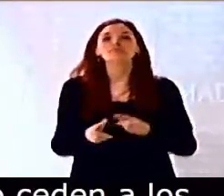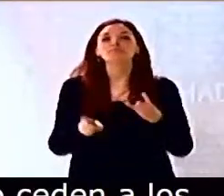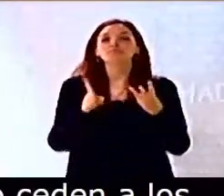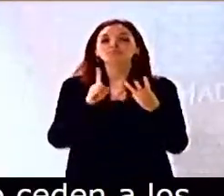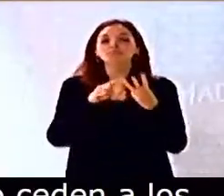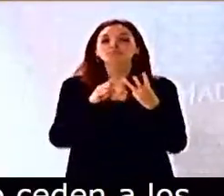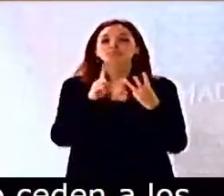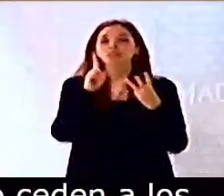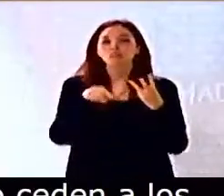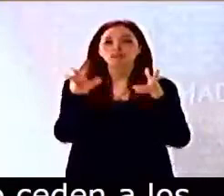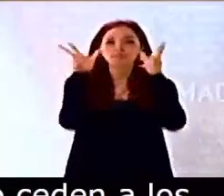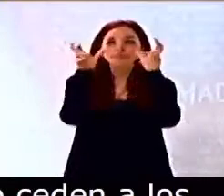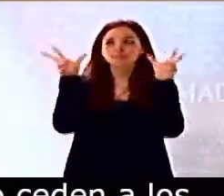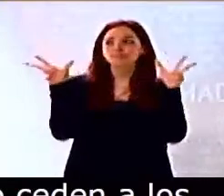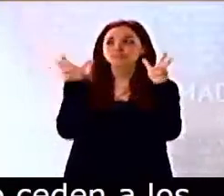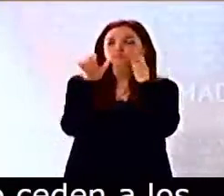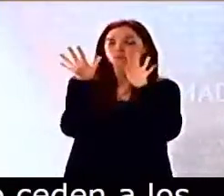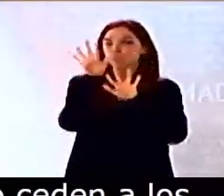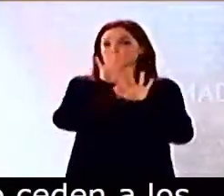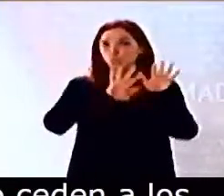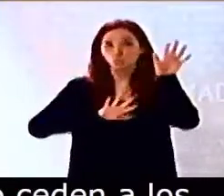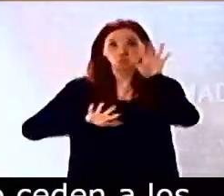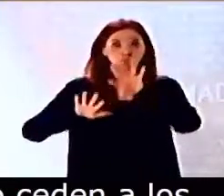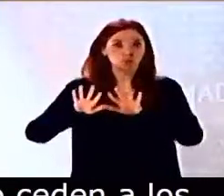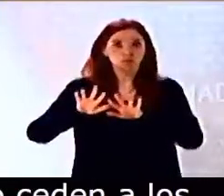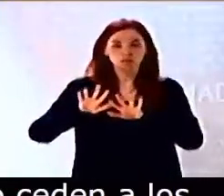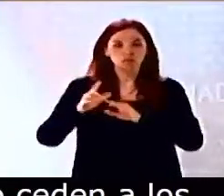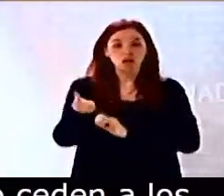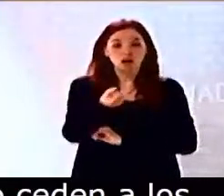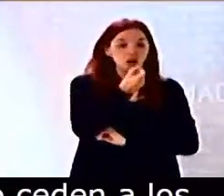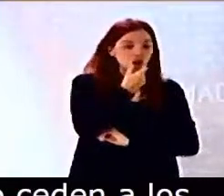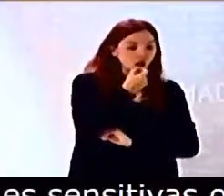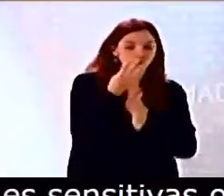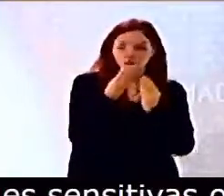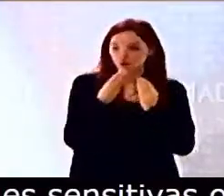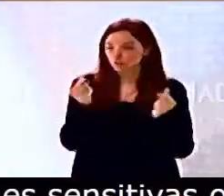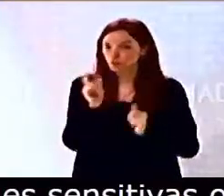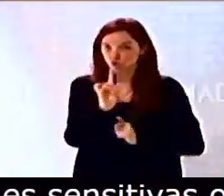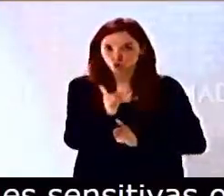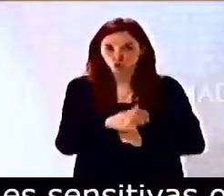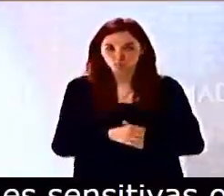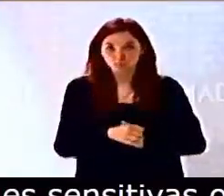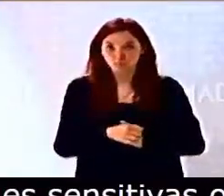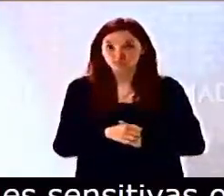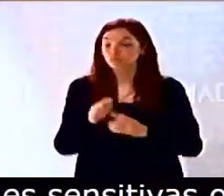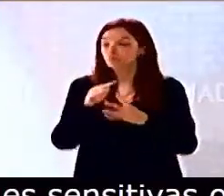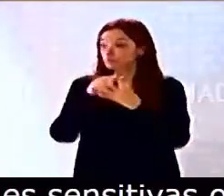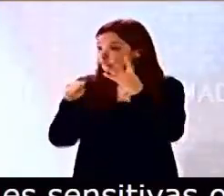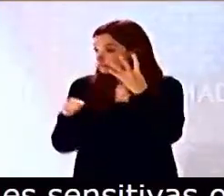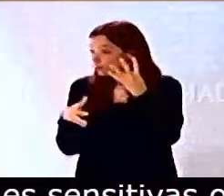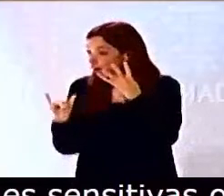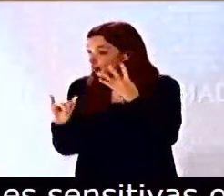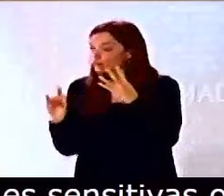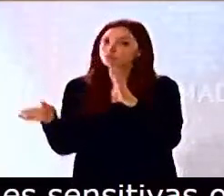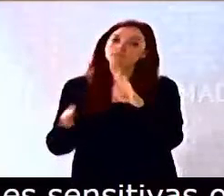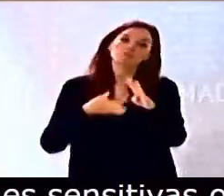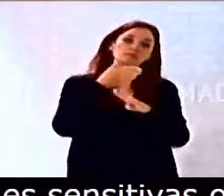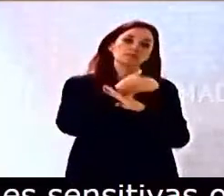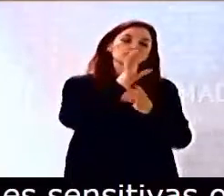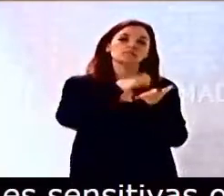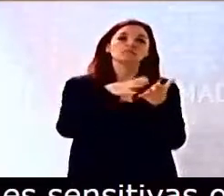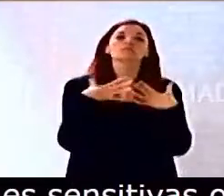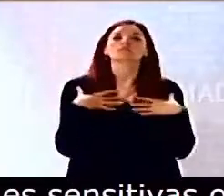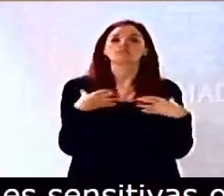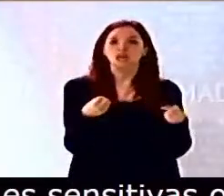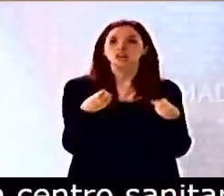alteraciones sensitivas o de otro tipo que no ceden con el tratamiento, acudan a un centro sanitario para que